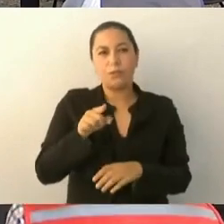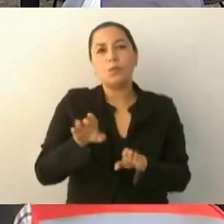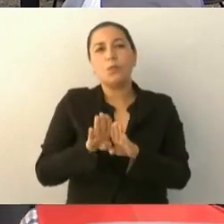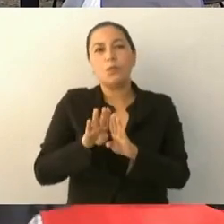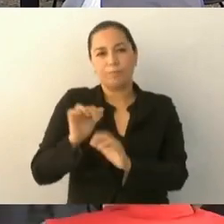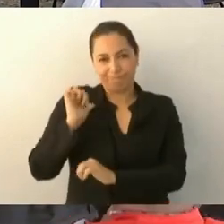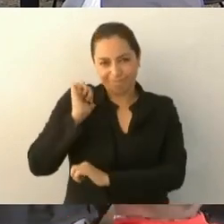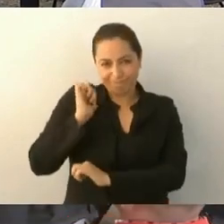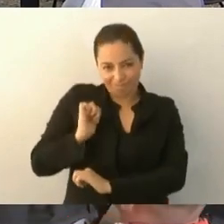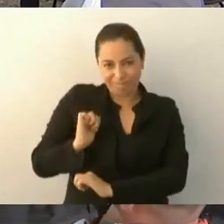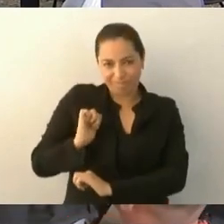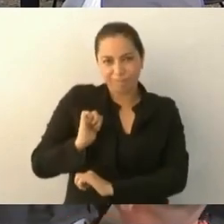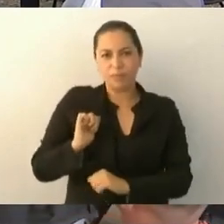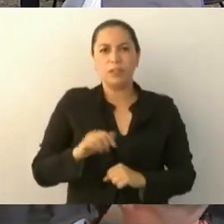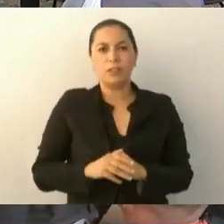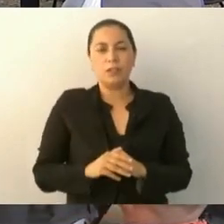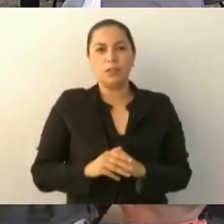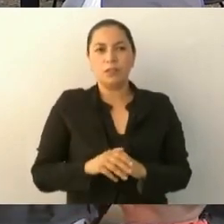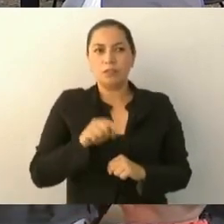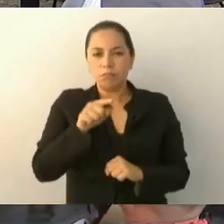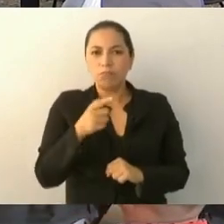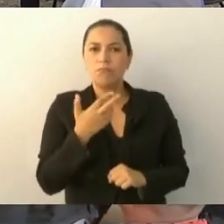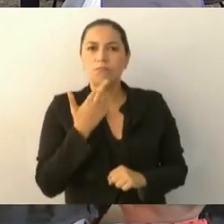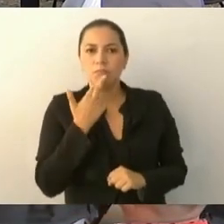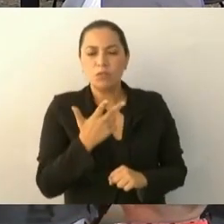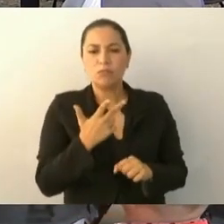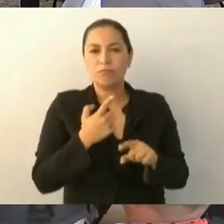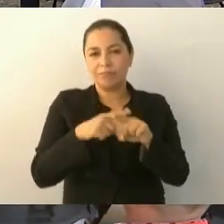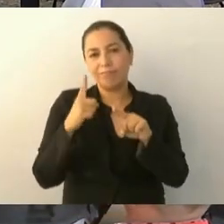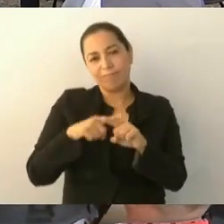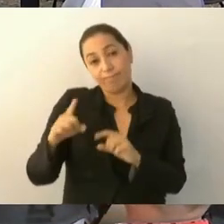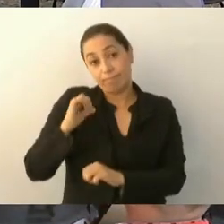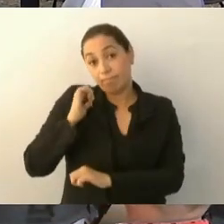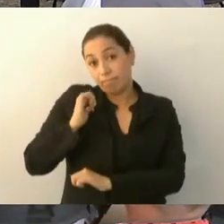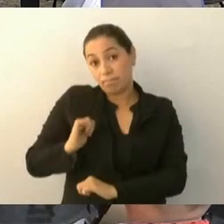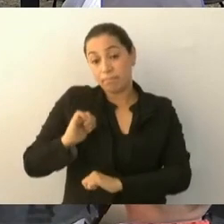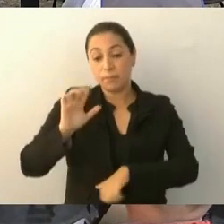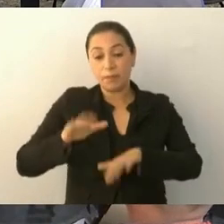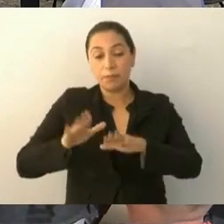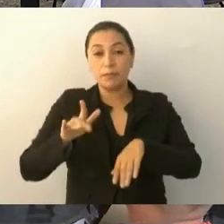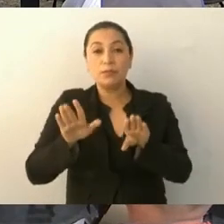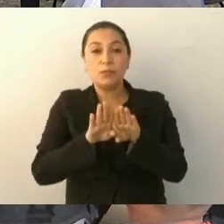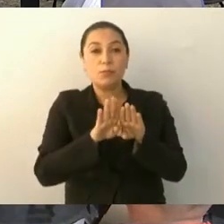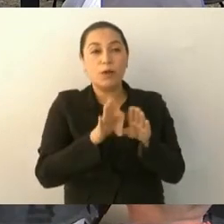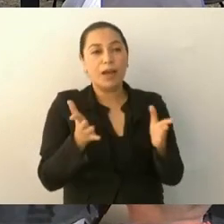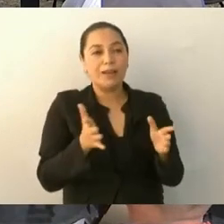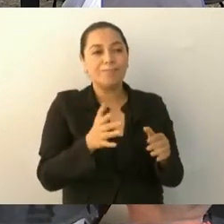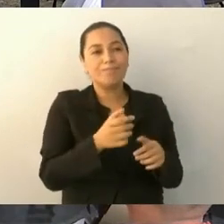porque son mejores los encargos a veces que los cargos.